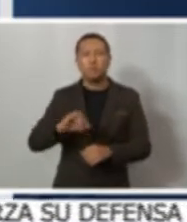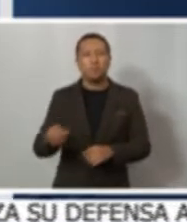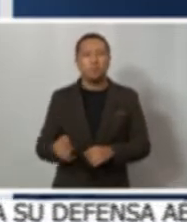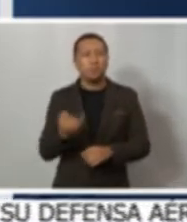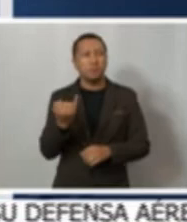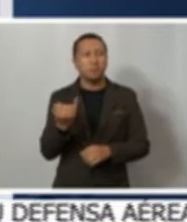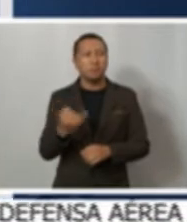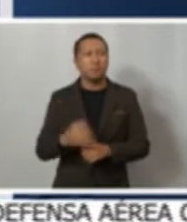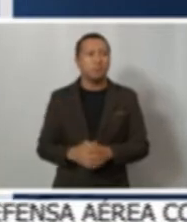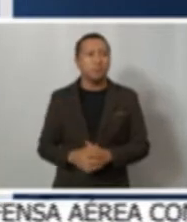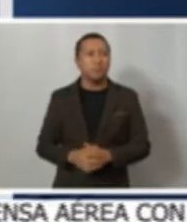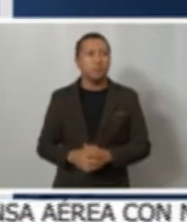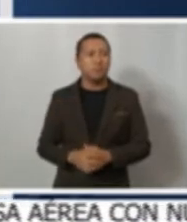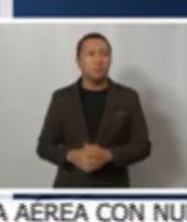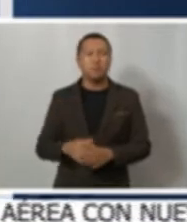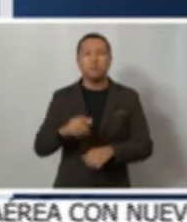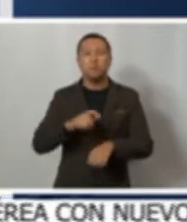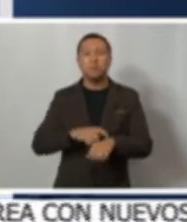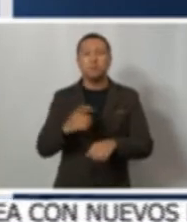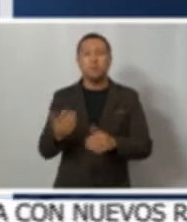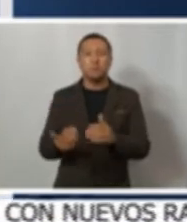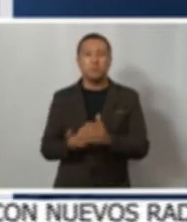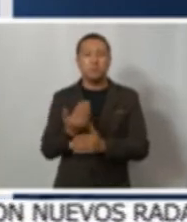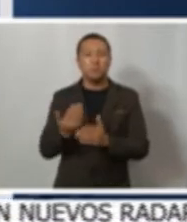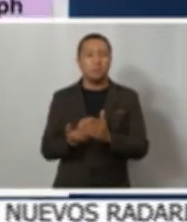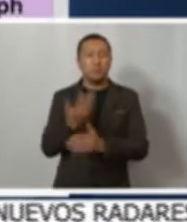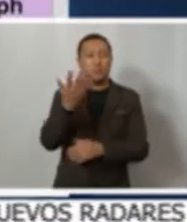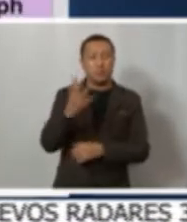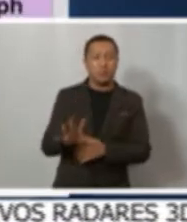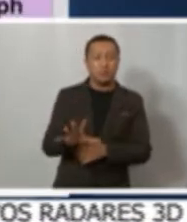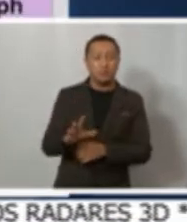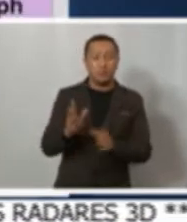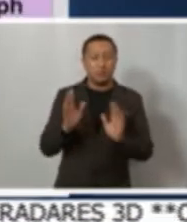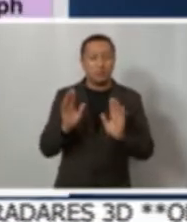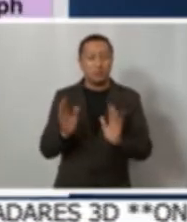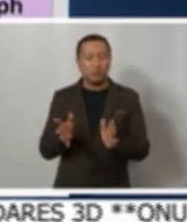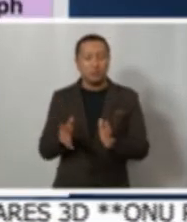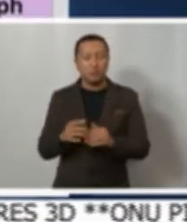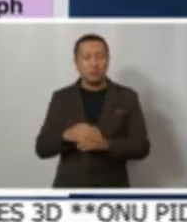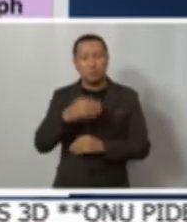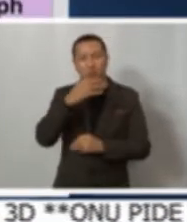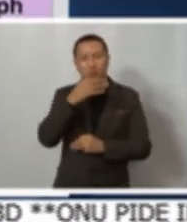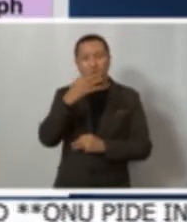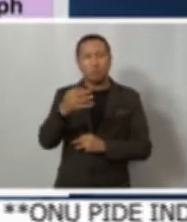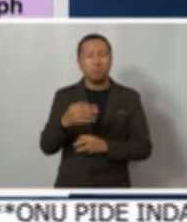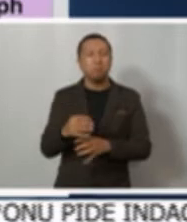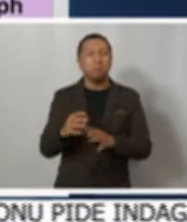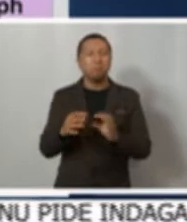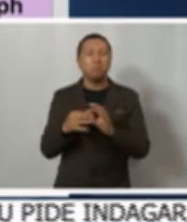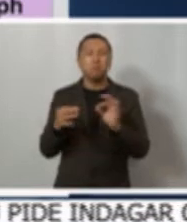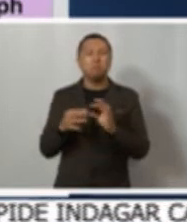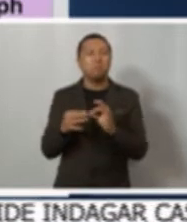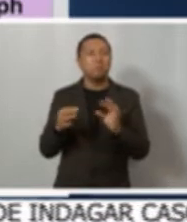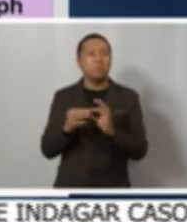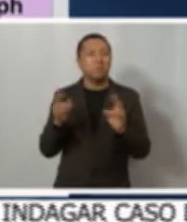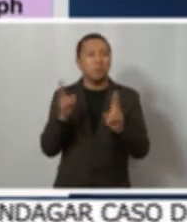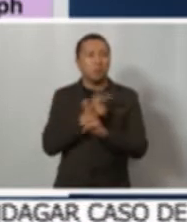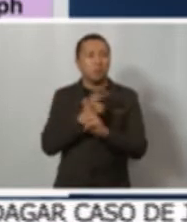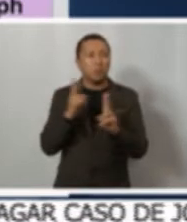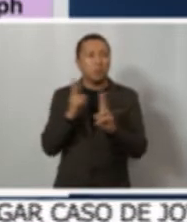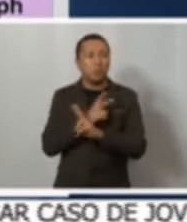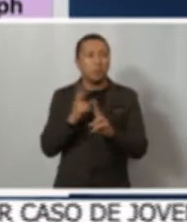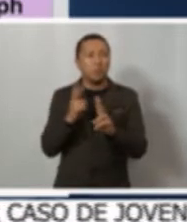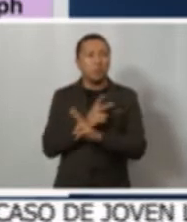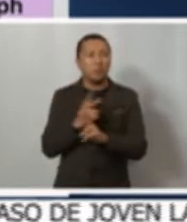Joaquín. A las 10 de la noche, le decía, ya decía el decremento en los vientos